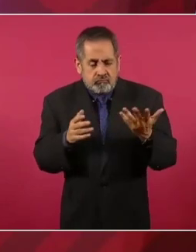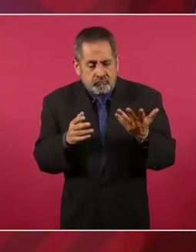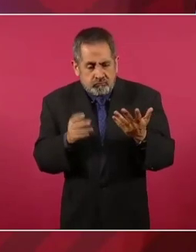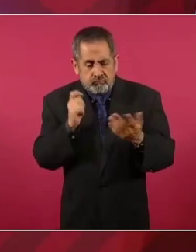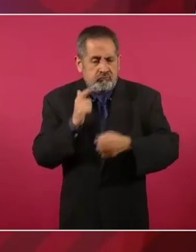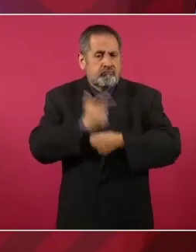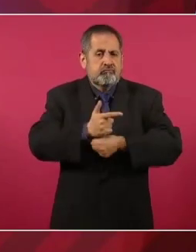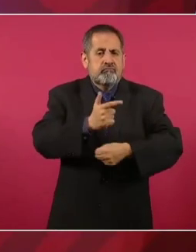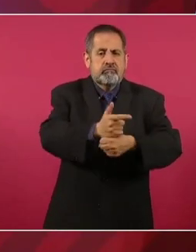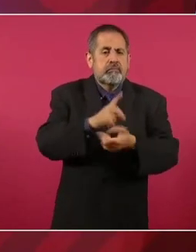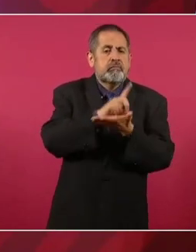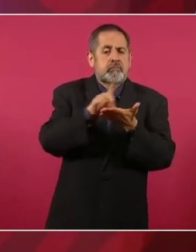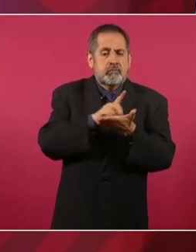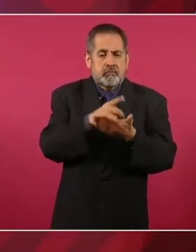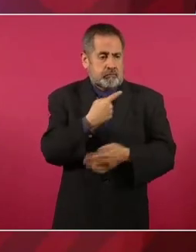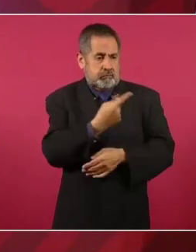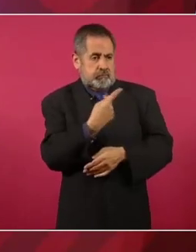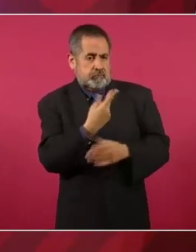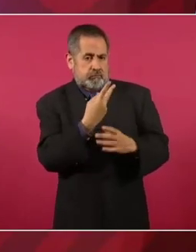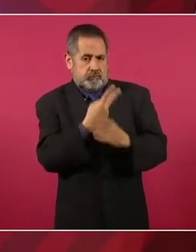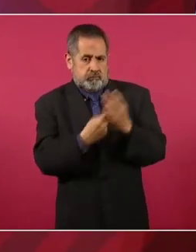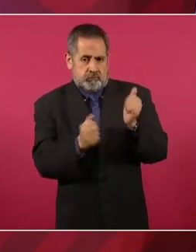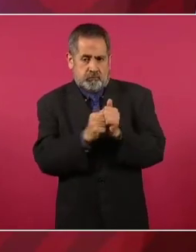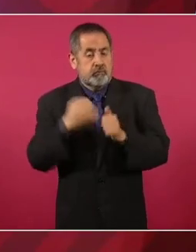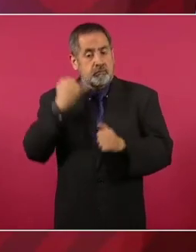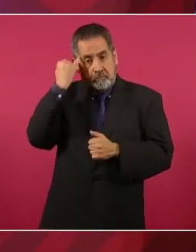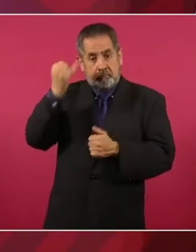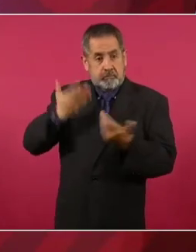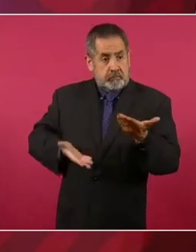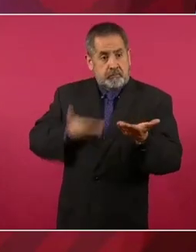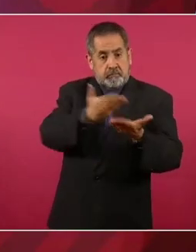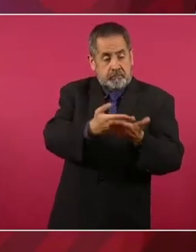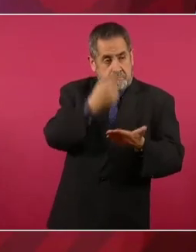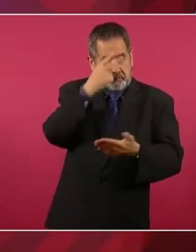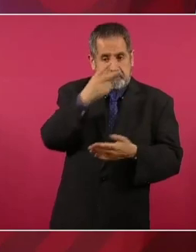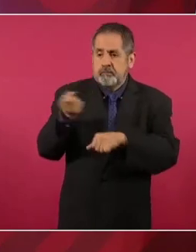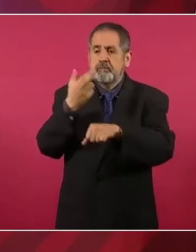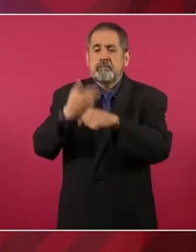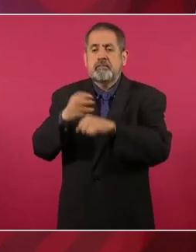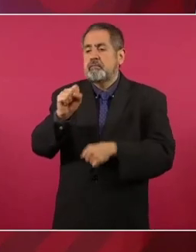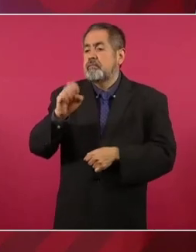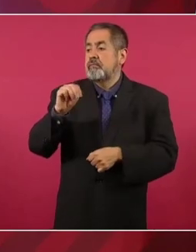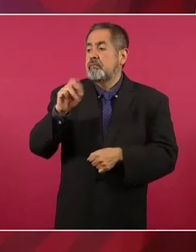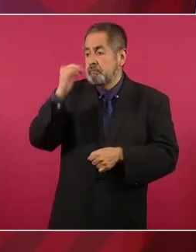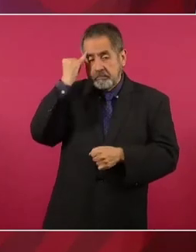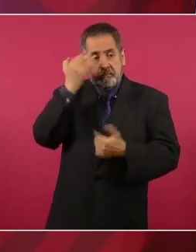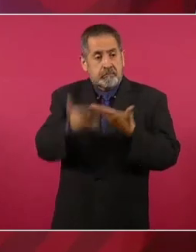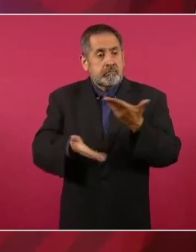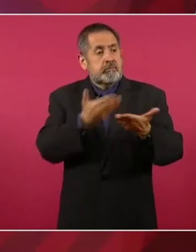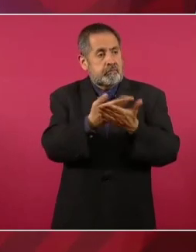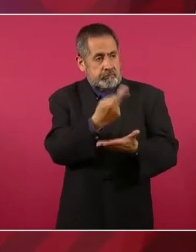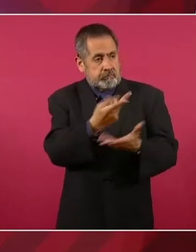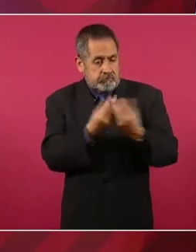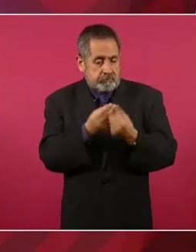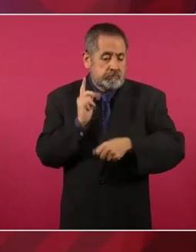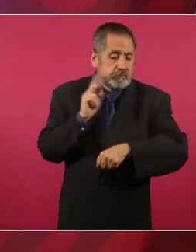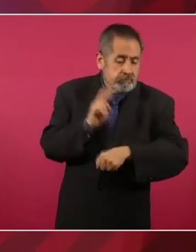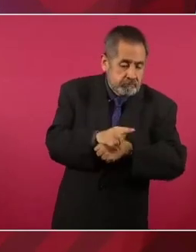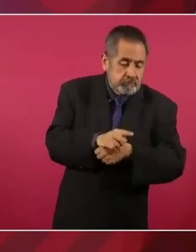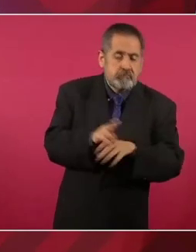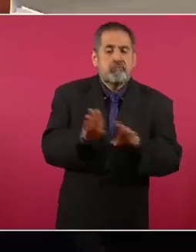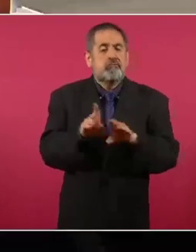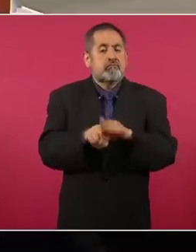sintéticas, para que lo hagamos los dos. Nosotros lo propusimos, México, la Secretaría de Marina, y les informé al fiscal general en